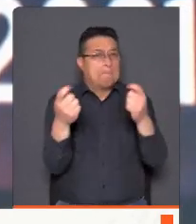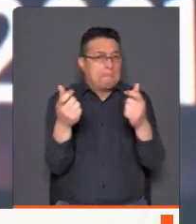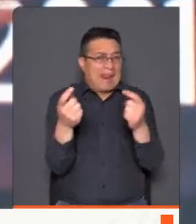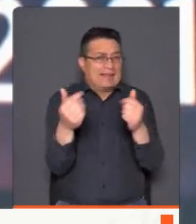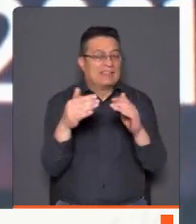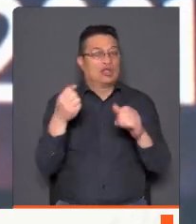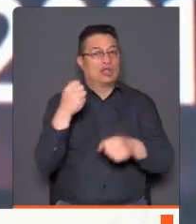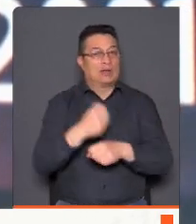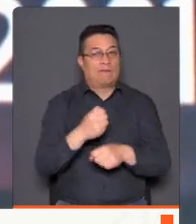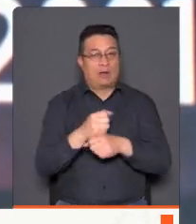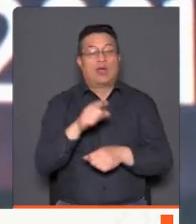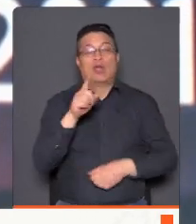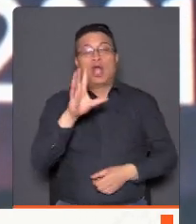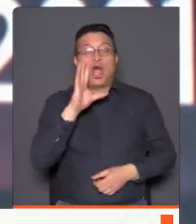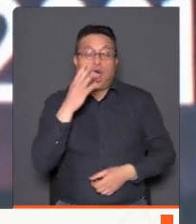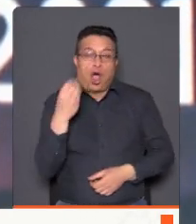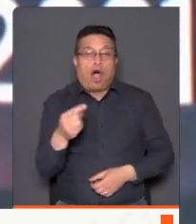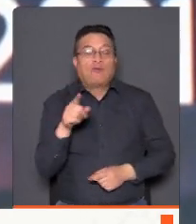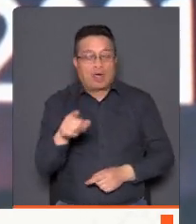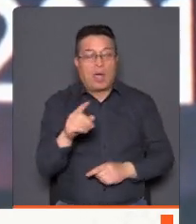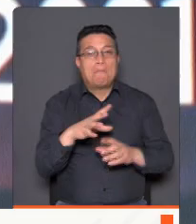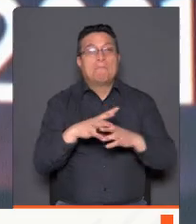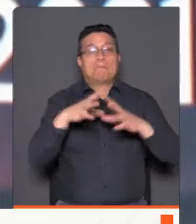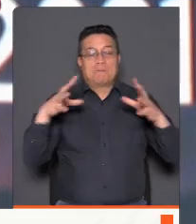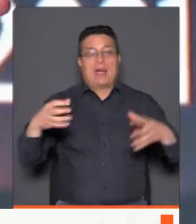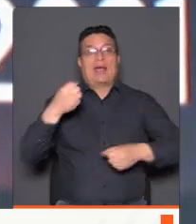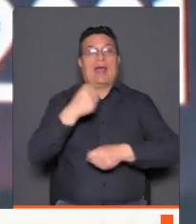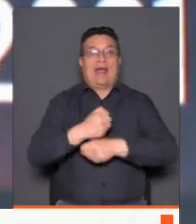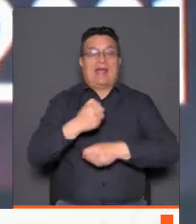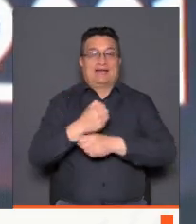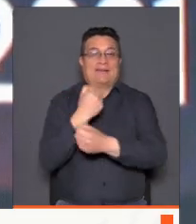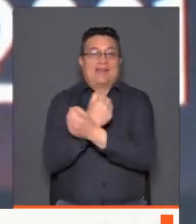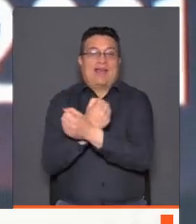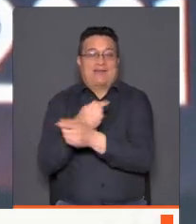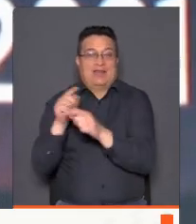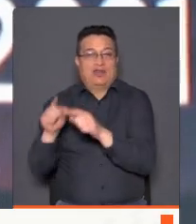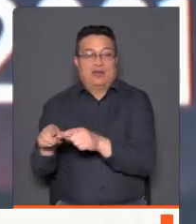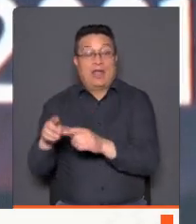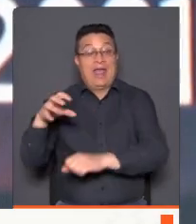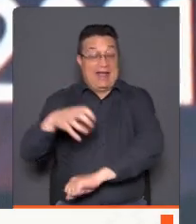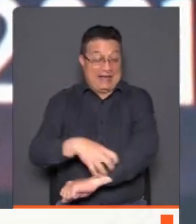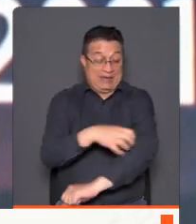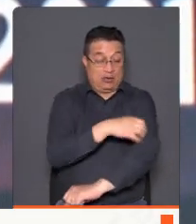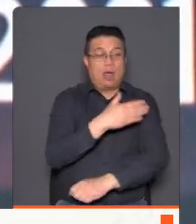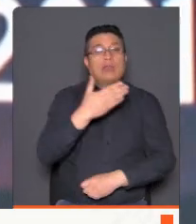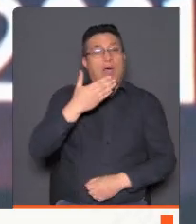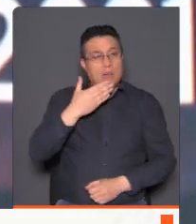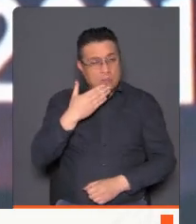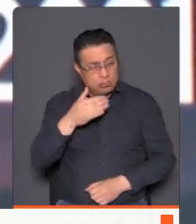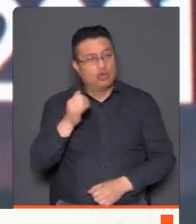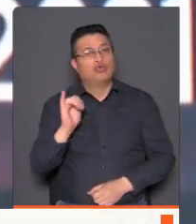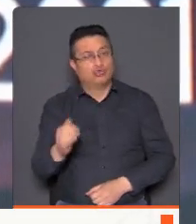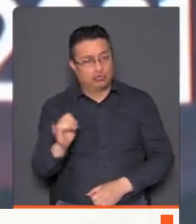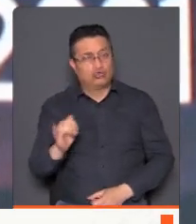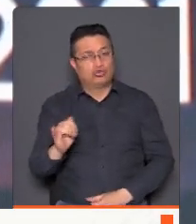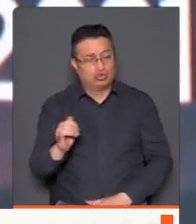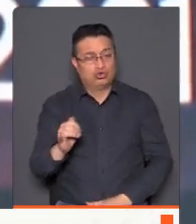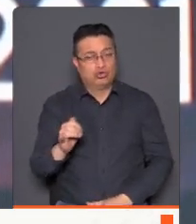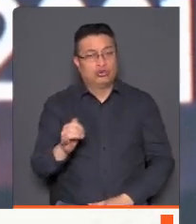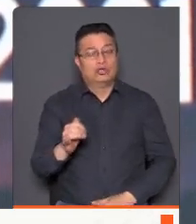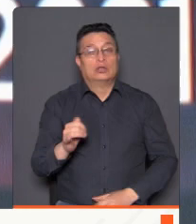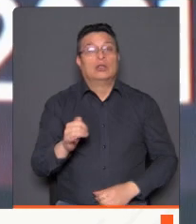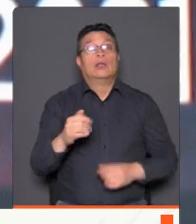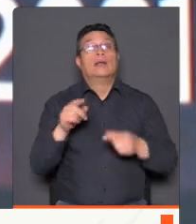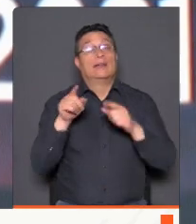que acá está la gran cantidad de carabineros que tenemos, pero... en regiones también se está haciendo y